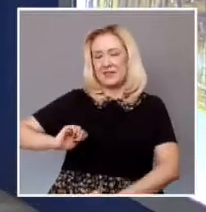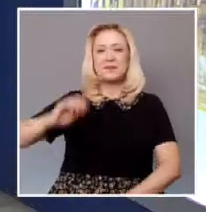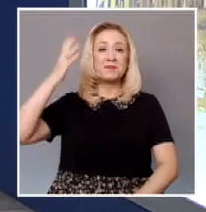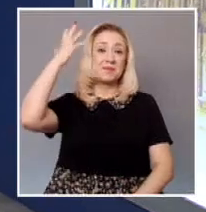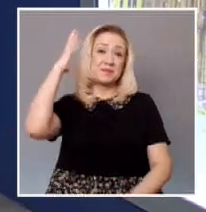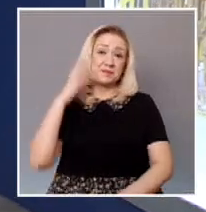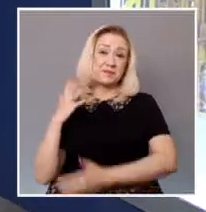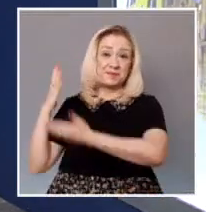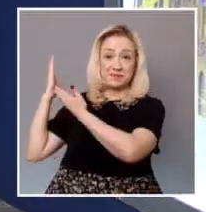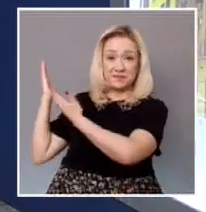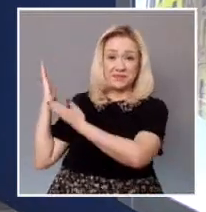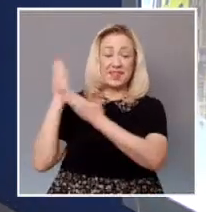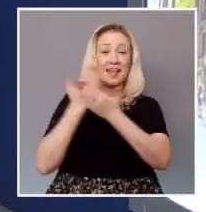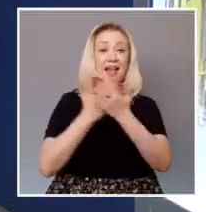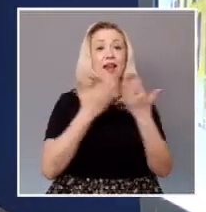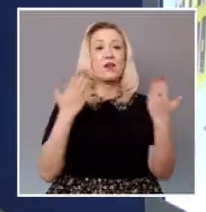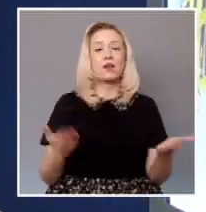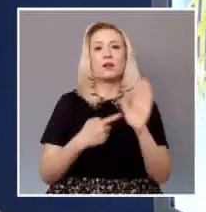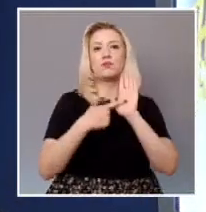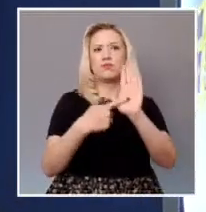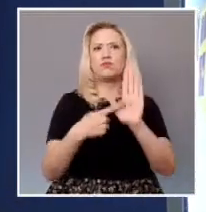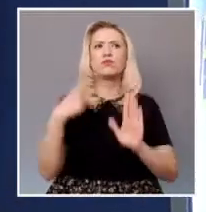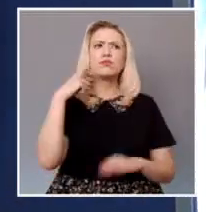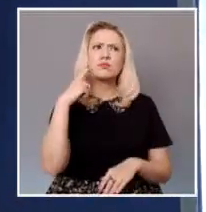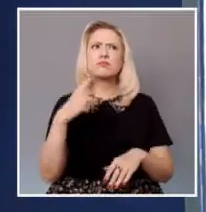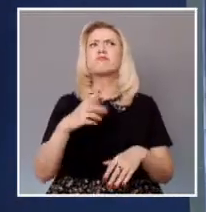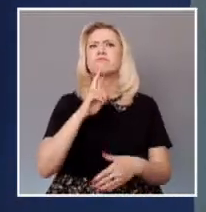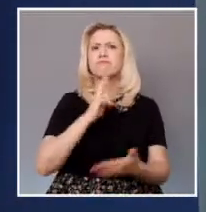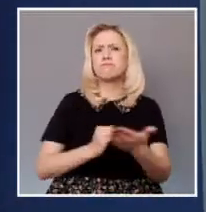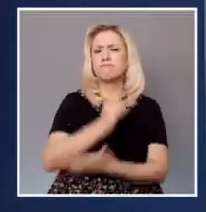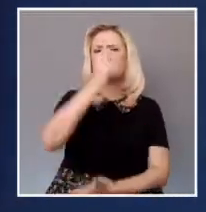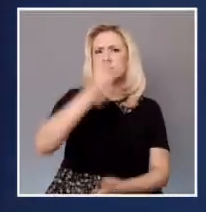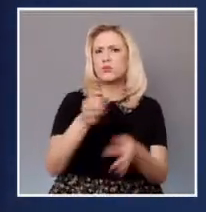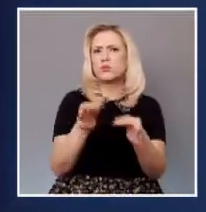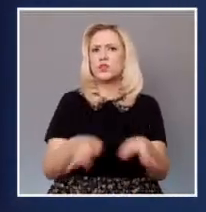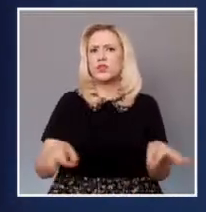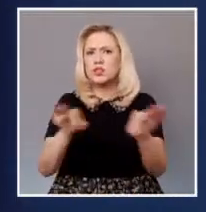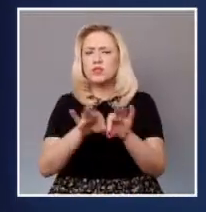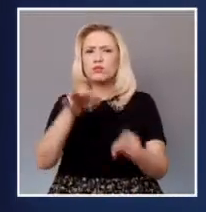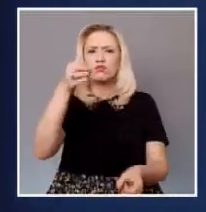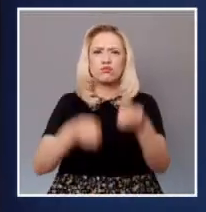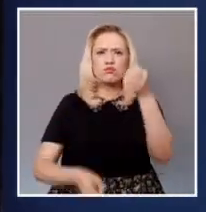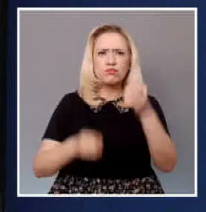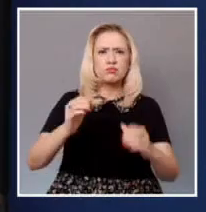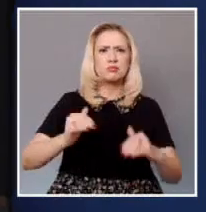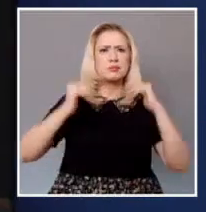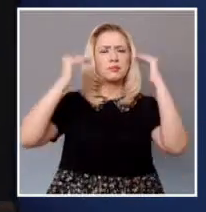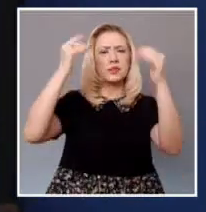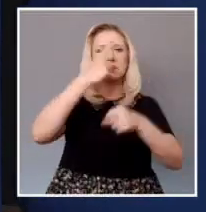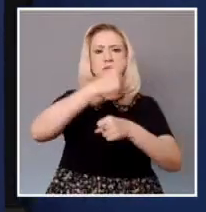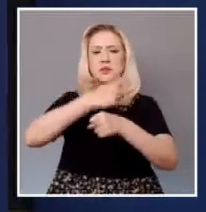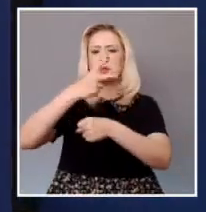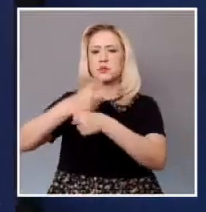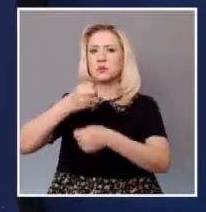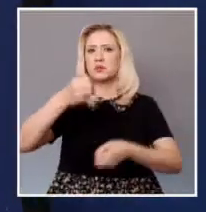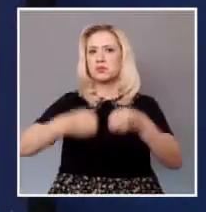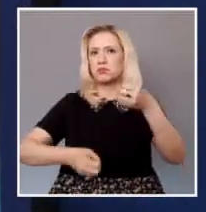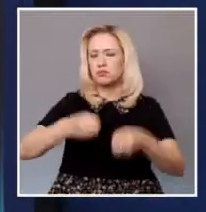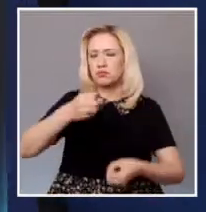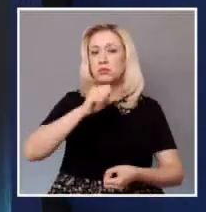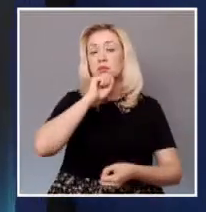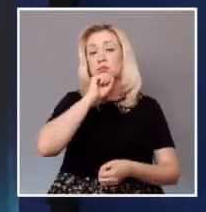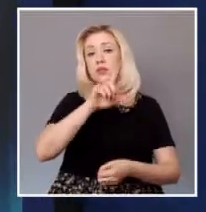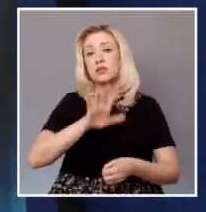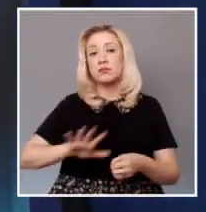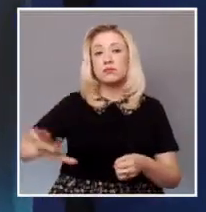más relevantes de la Suprema Corte en pleno y salas, así como de las decisiones más importantes del Tribunal Electoral y órganos jurisdiccionales